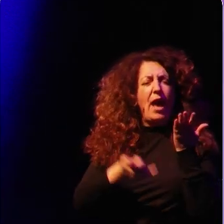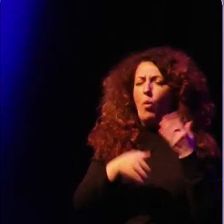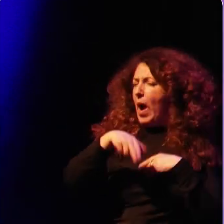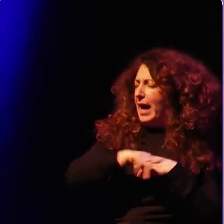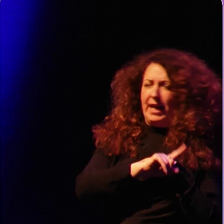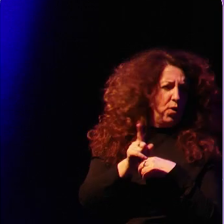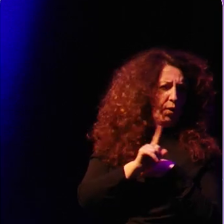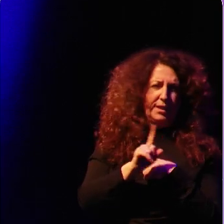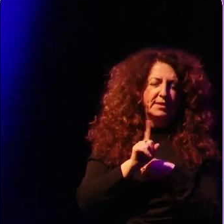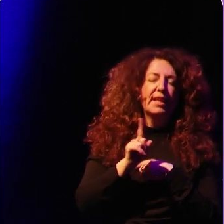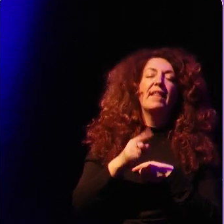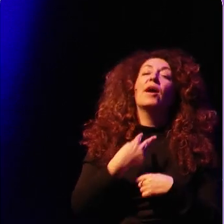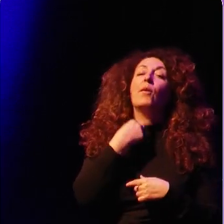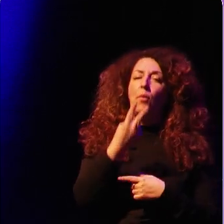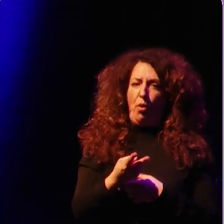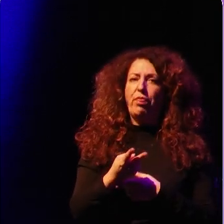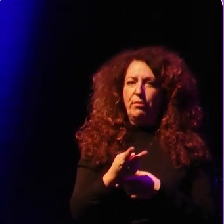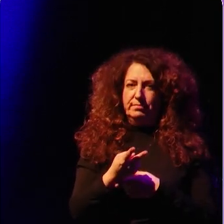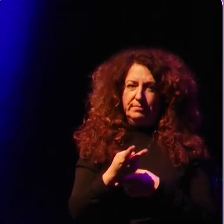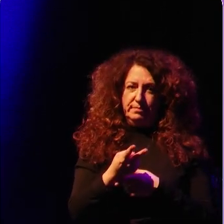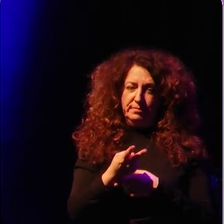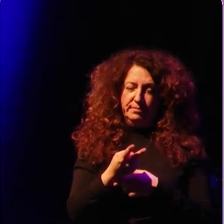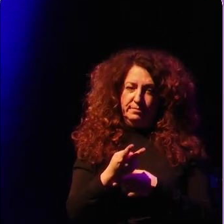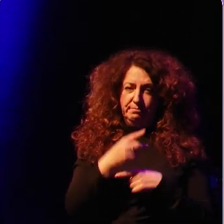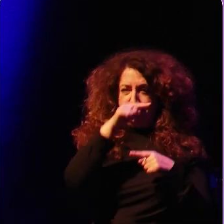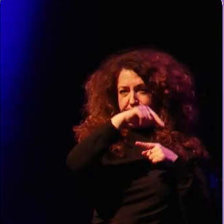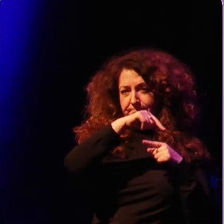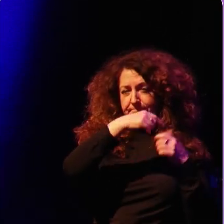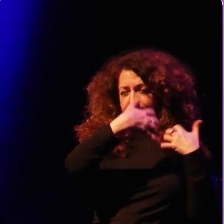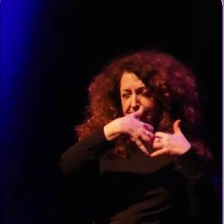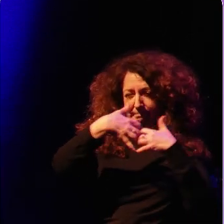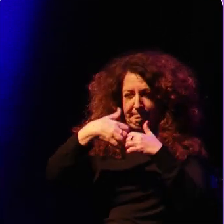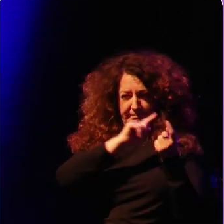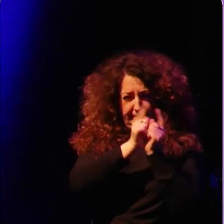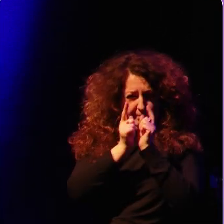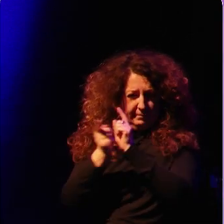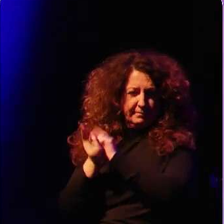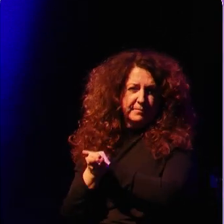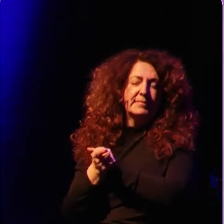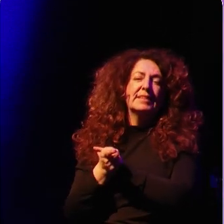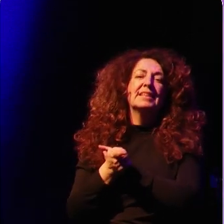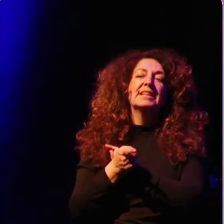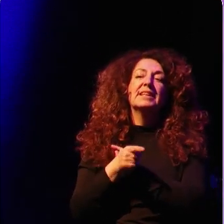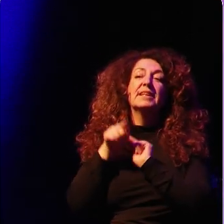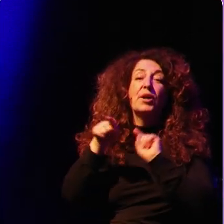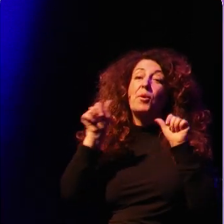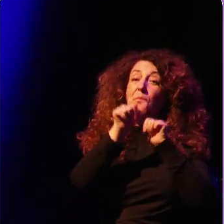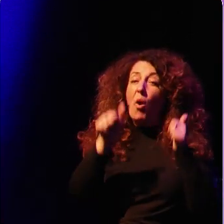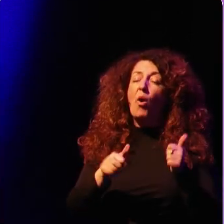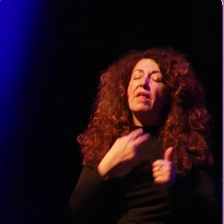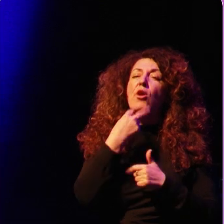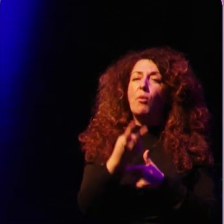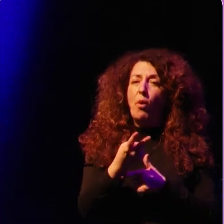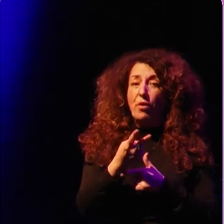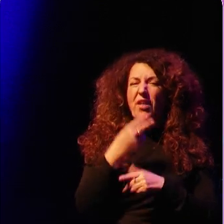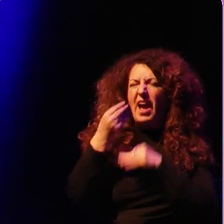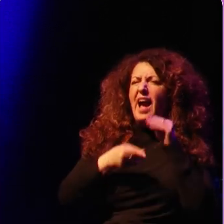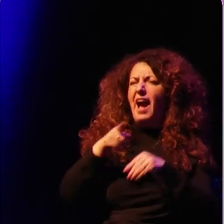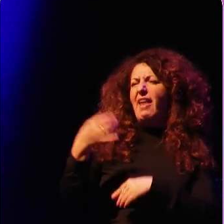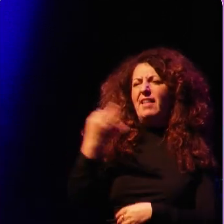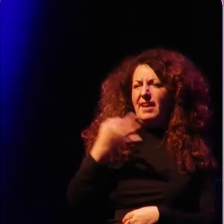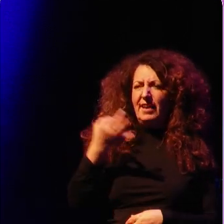sino que es de voz. Lo que ese ese modelo de voz puede